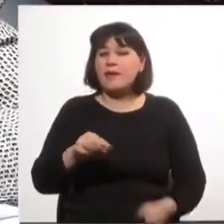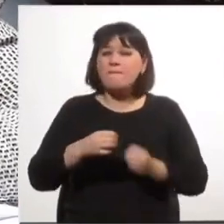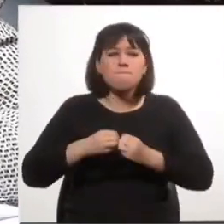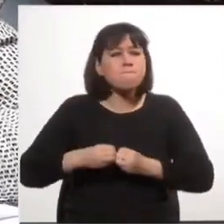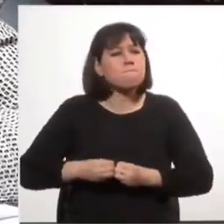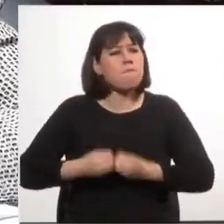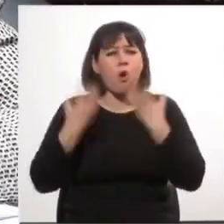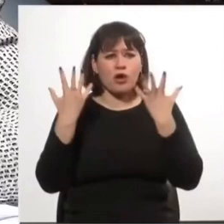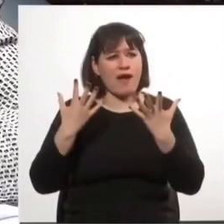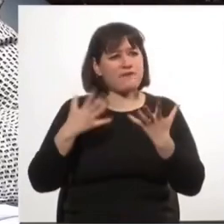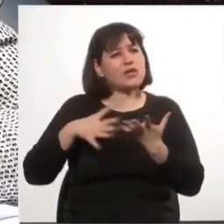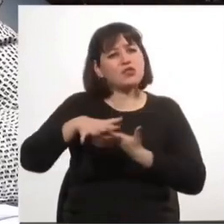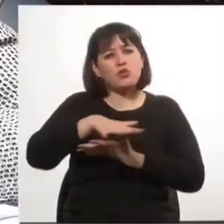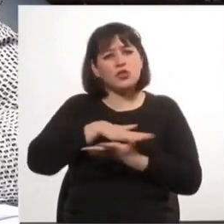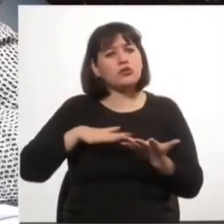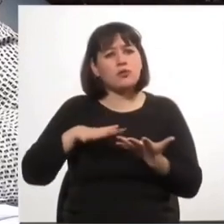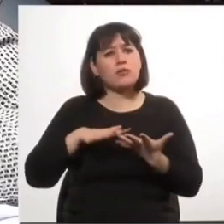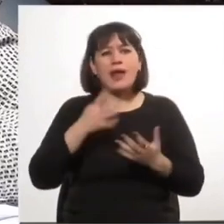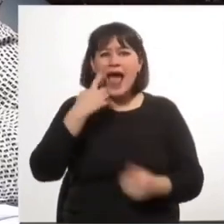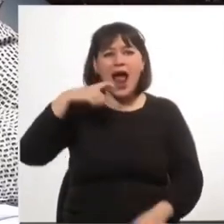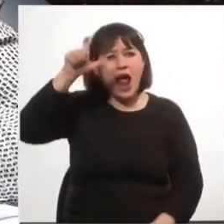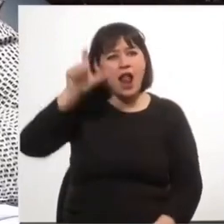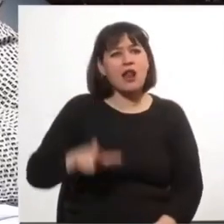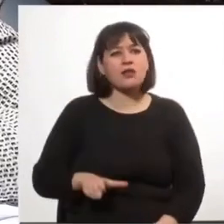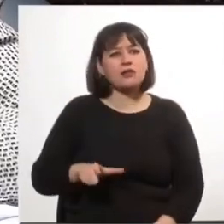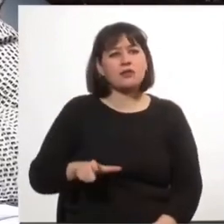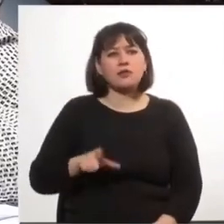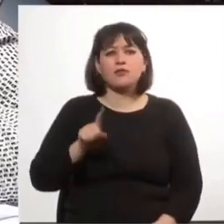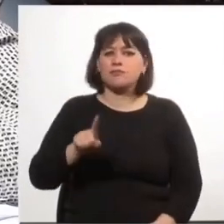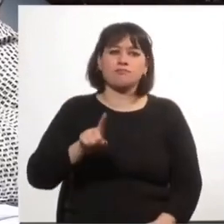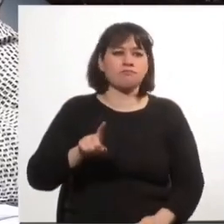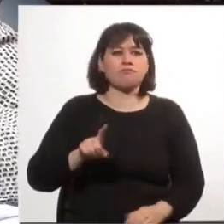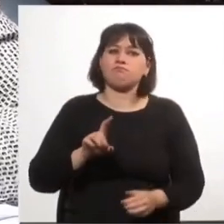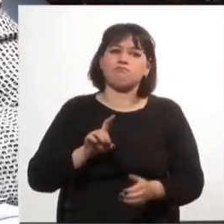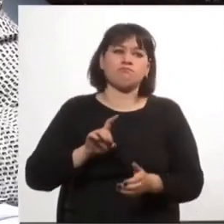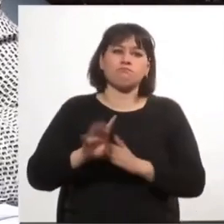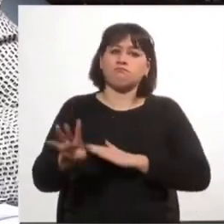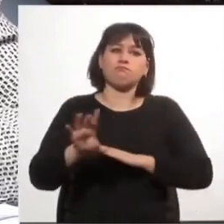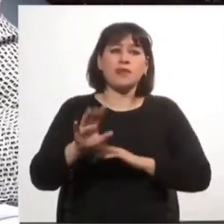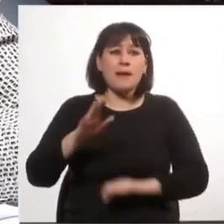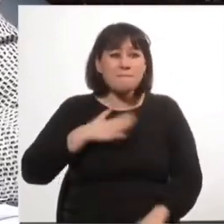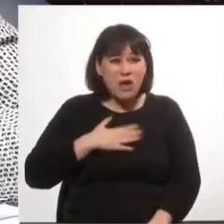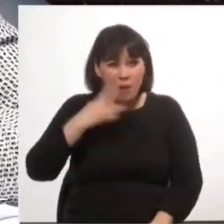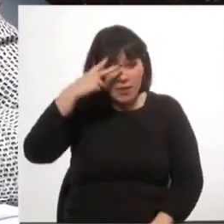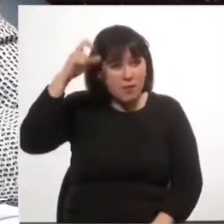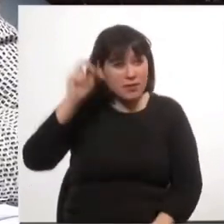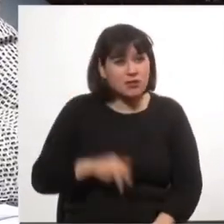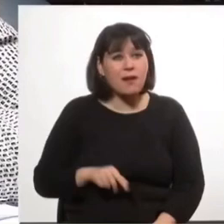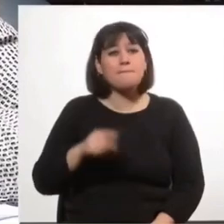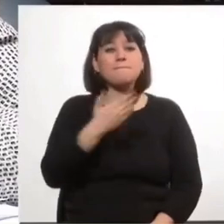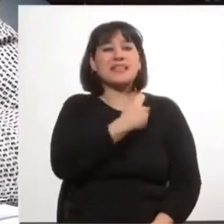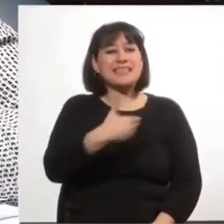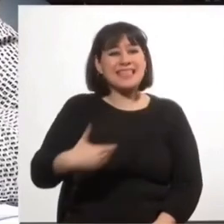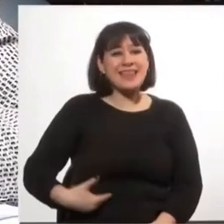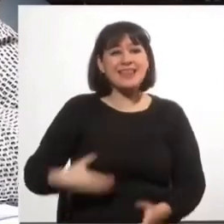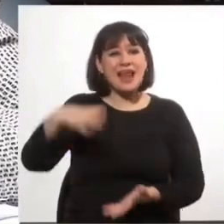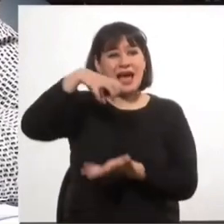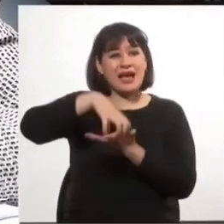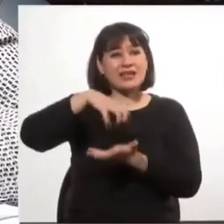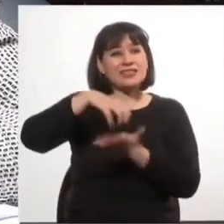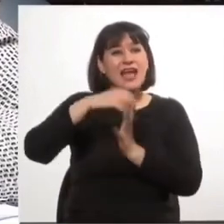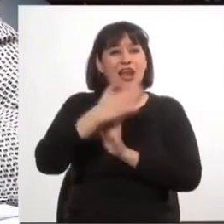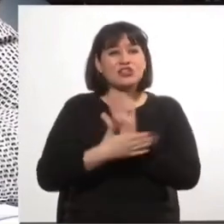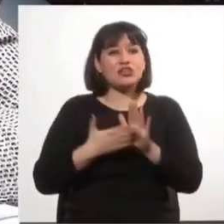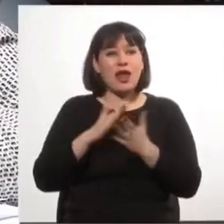grave como para que alguien dé un paso al costado. En lo personal, creo que el presidente de la Agencia Nacional